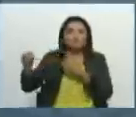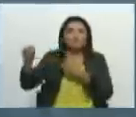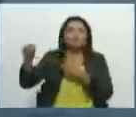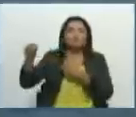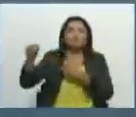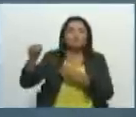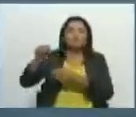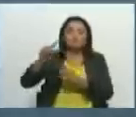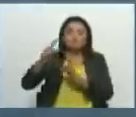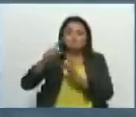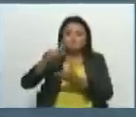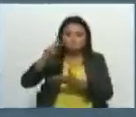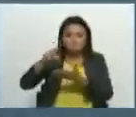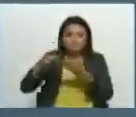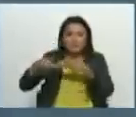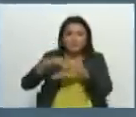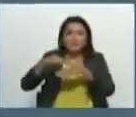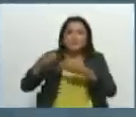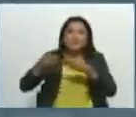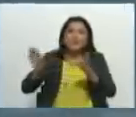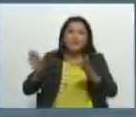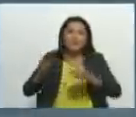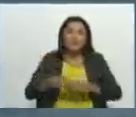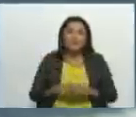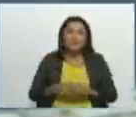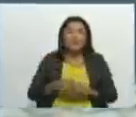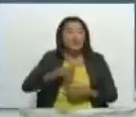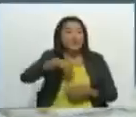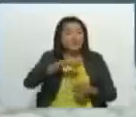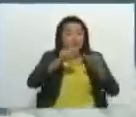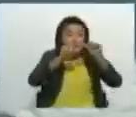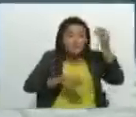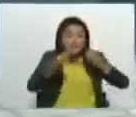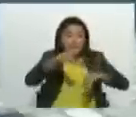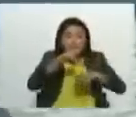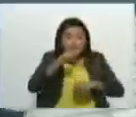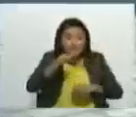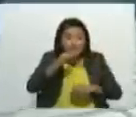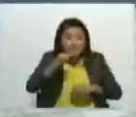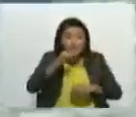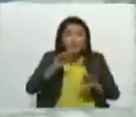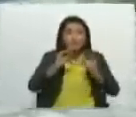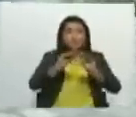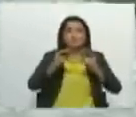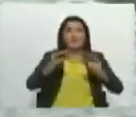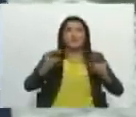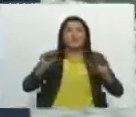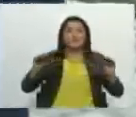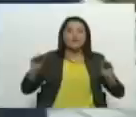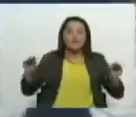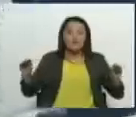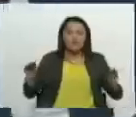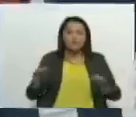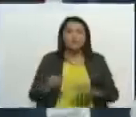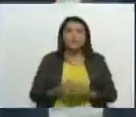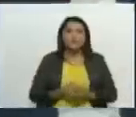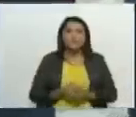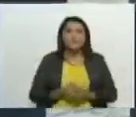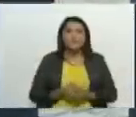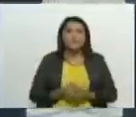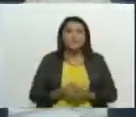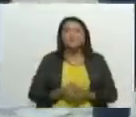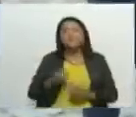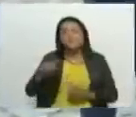rumbo al Ministerio Público y pues estaremos llevándoles todos los detalles en torno a lo que se genere en cuanto a esta reunión